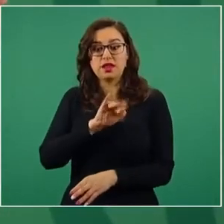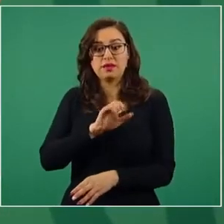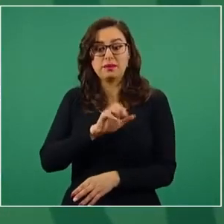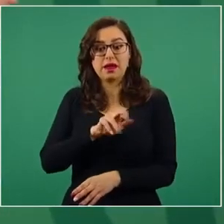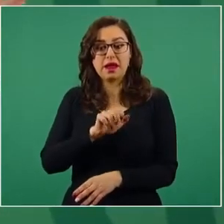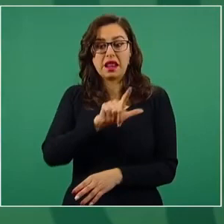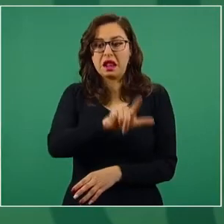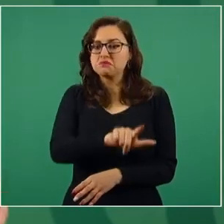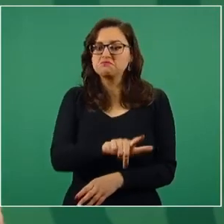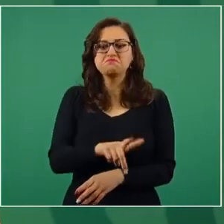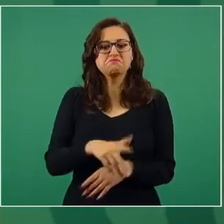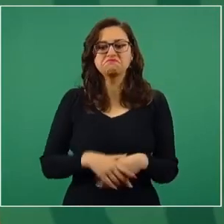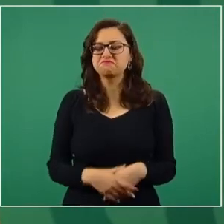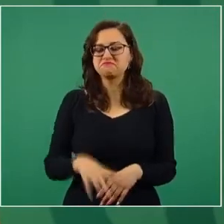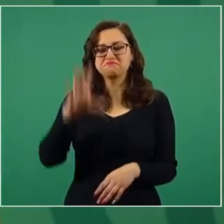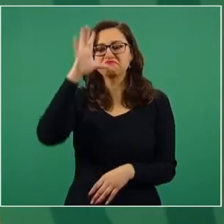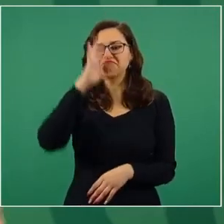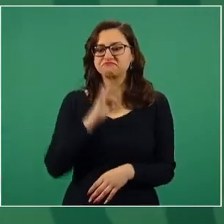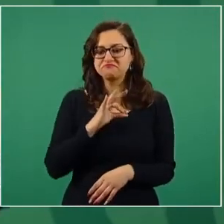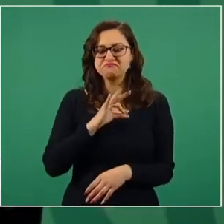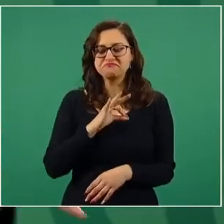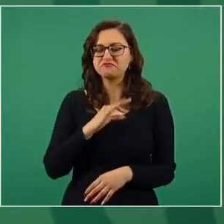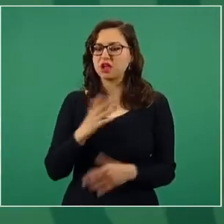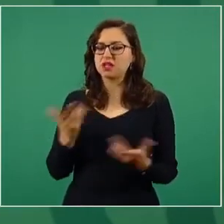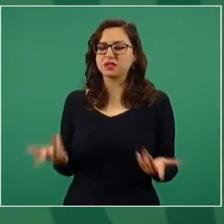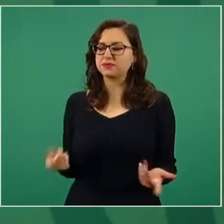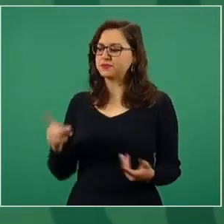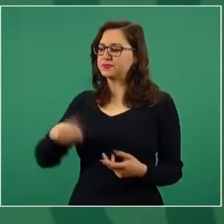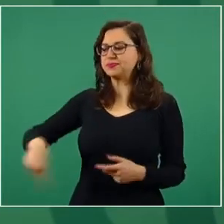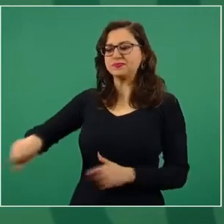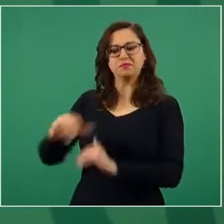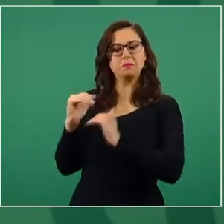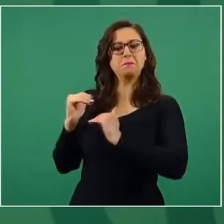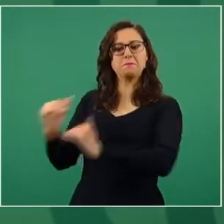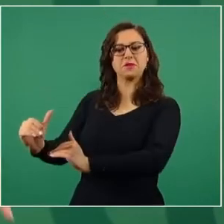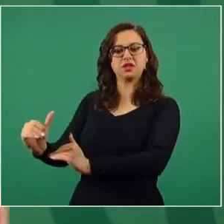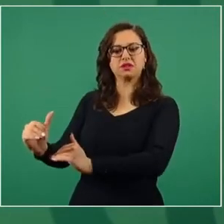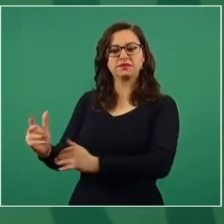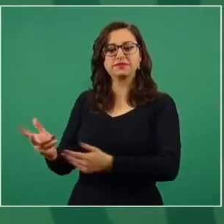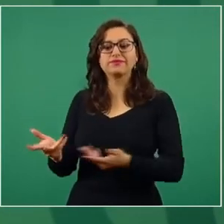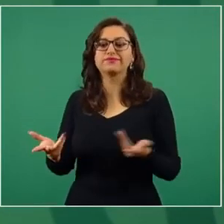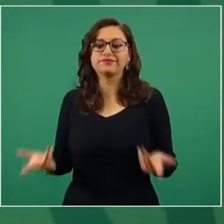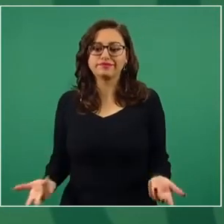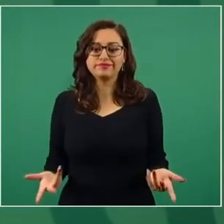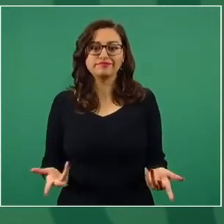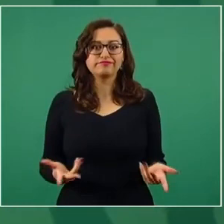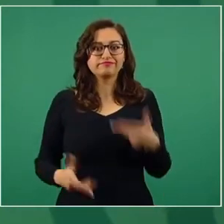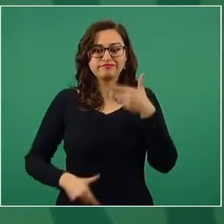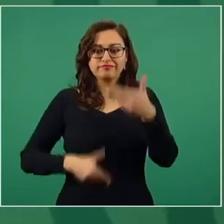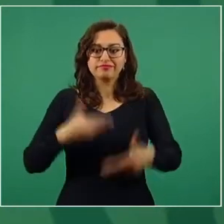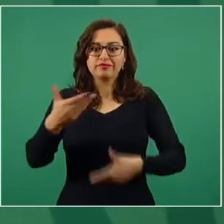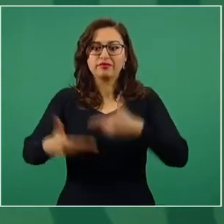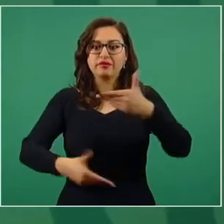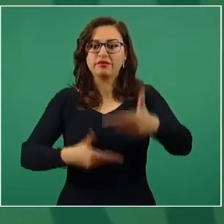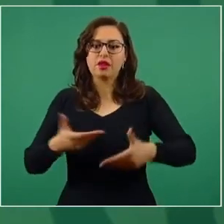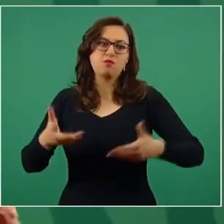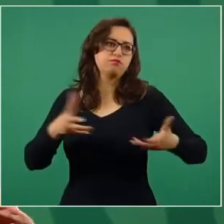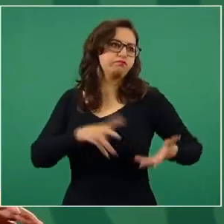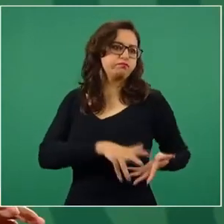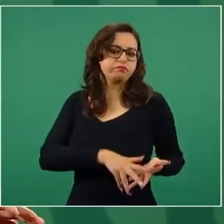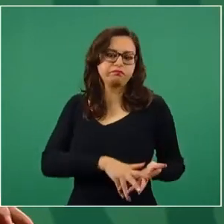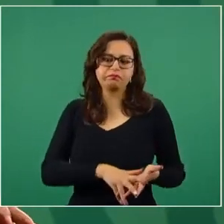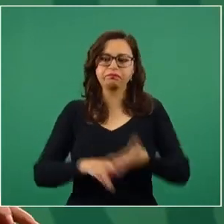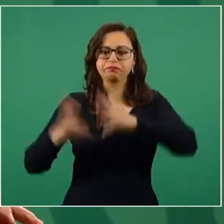esa movilidad social. Y eso fue lo que nos produjo esta crisis o